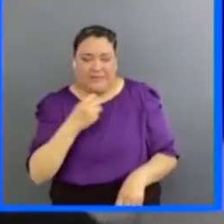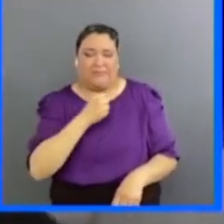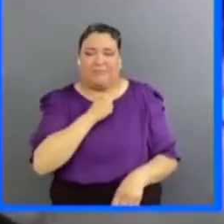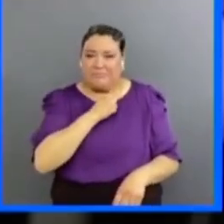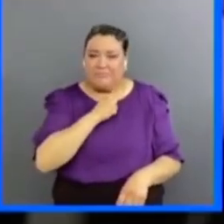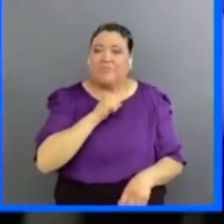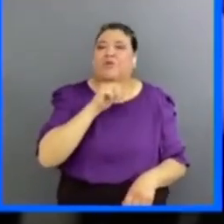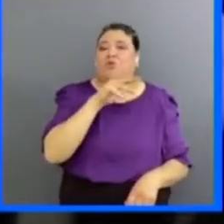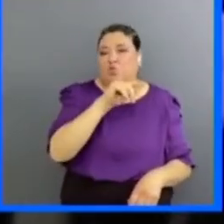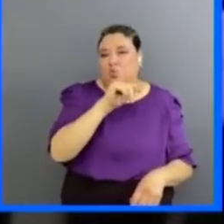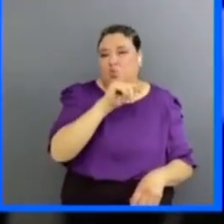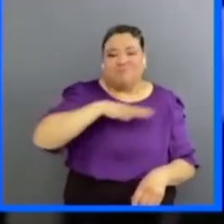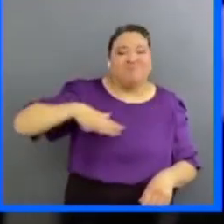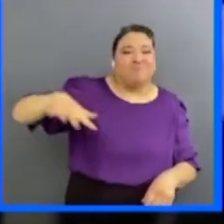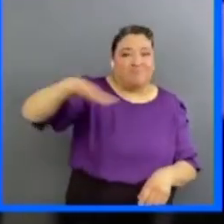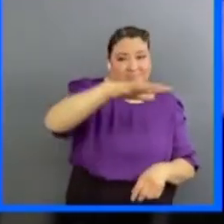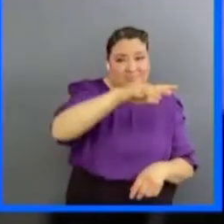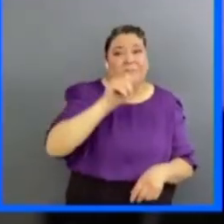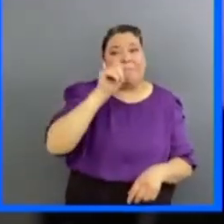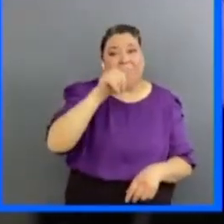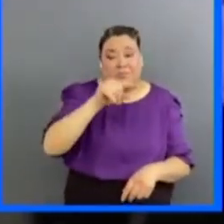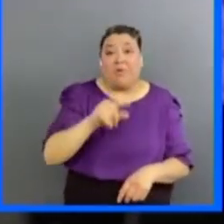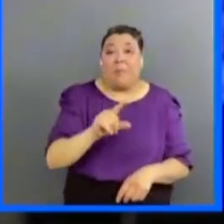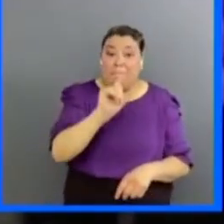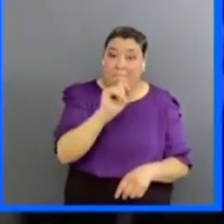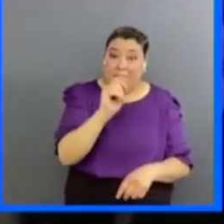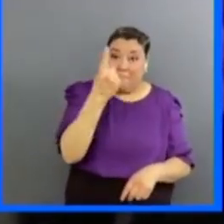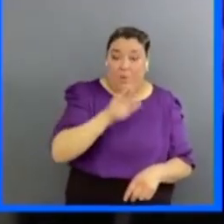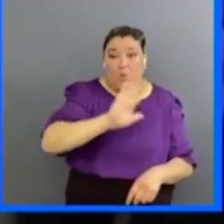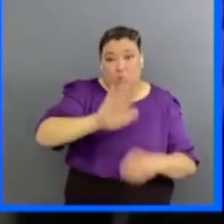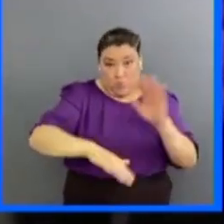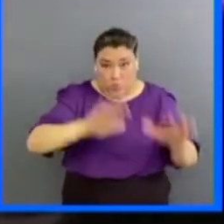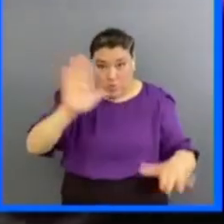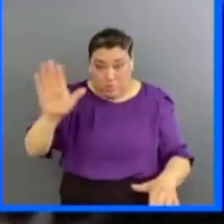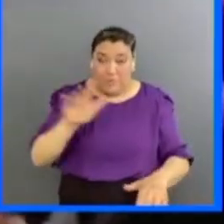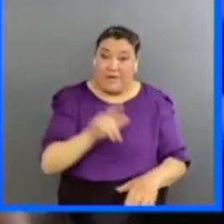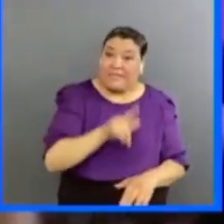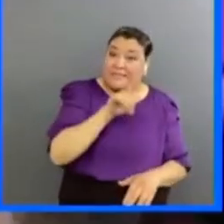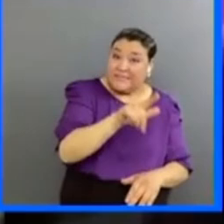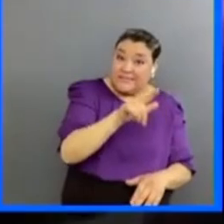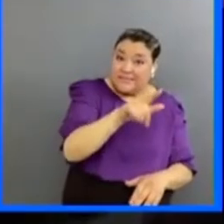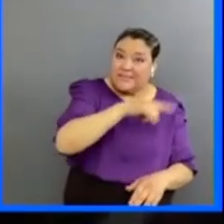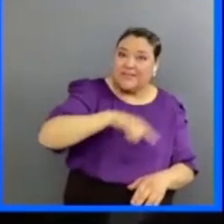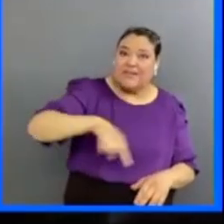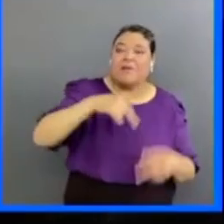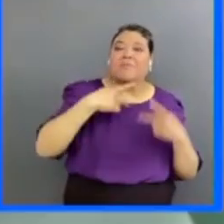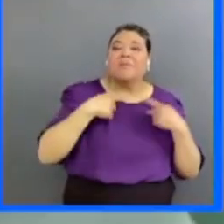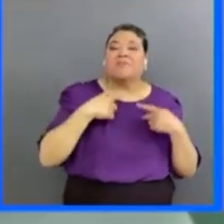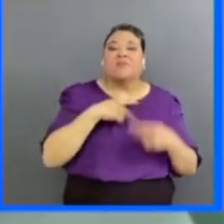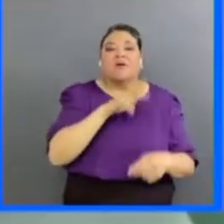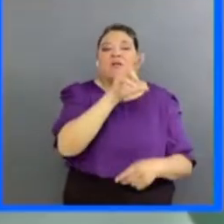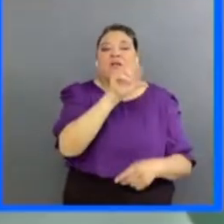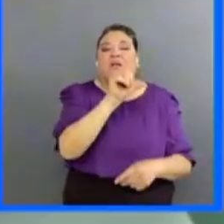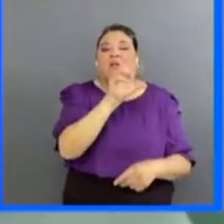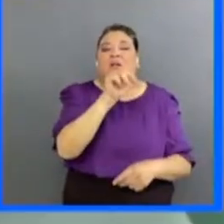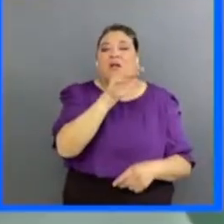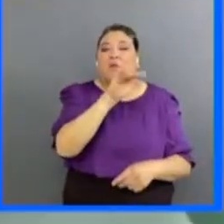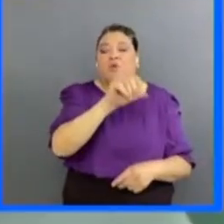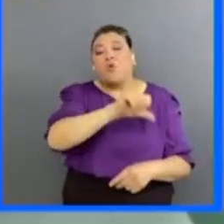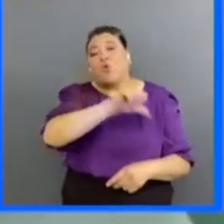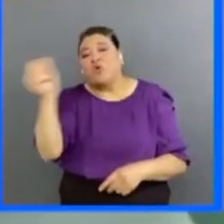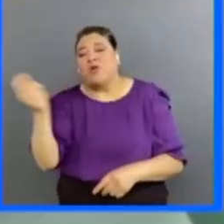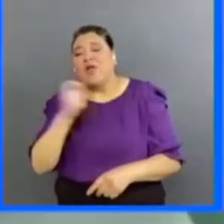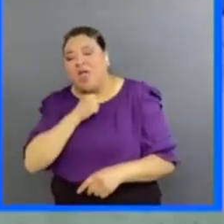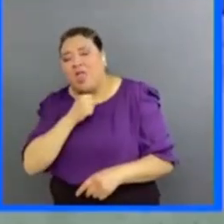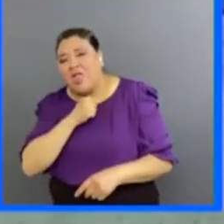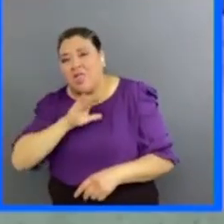de la región. De las 21 muertes por sarampión, 17 son de personas rarámuri y de las defunciones por tuberculosis, al menos 10